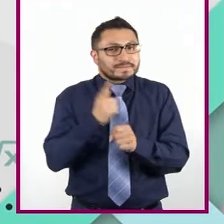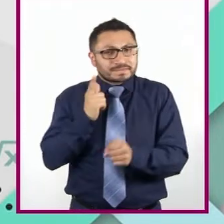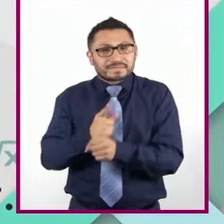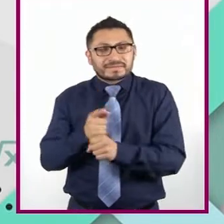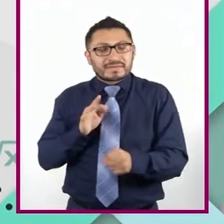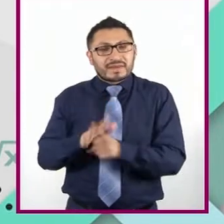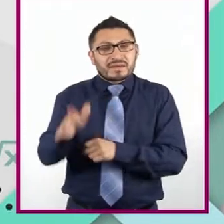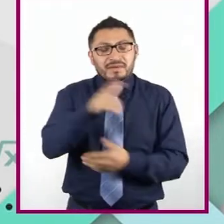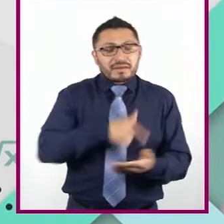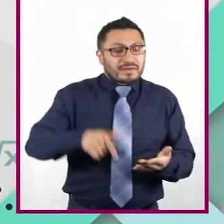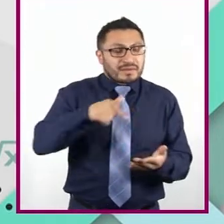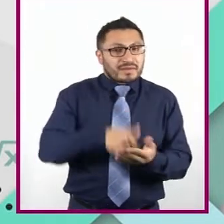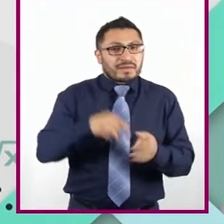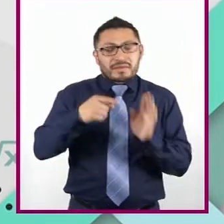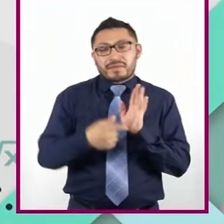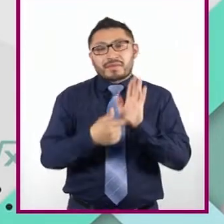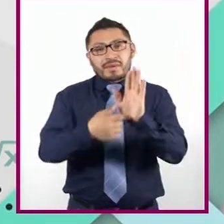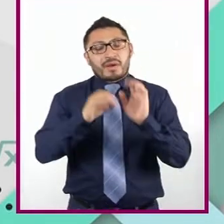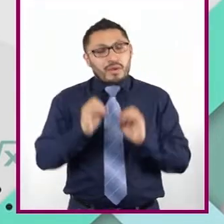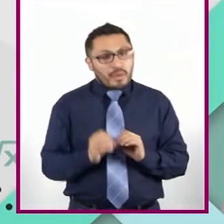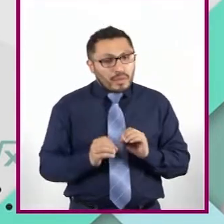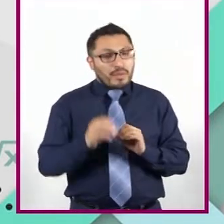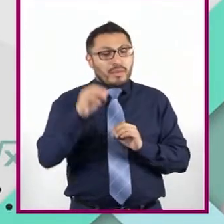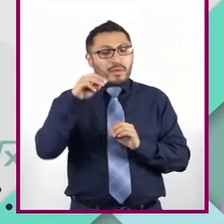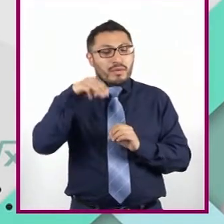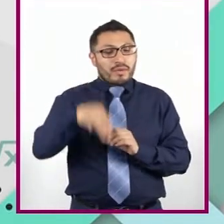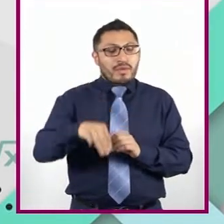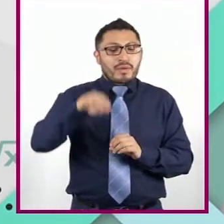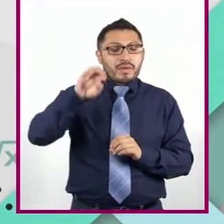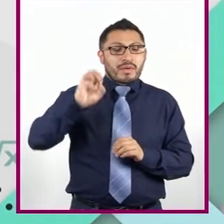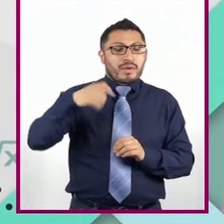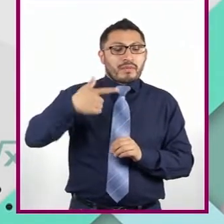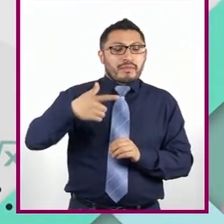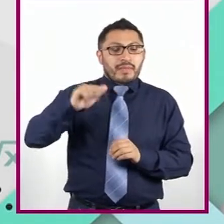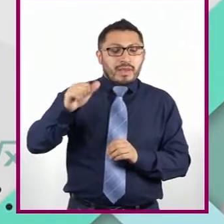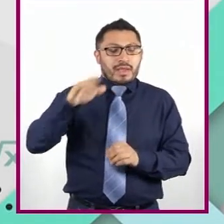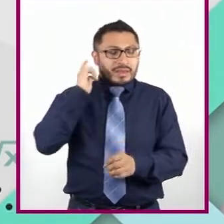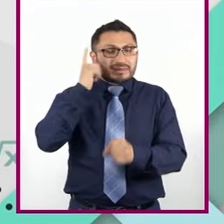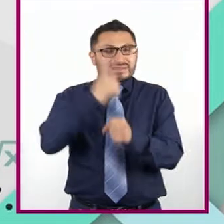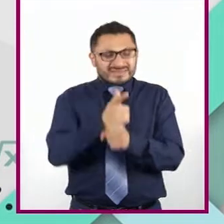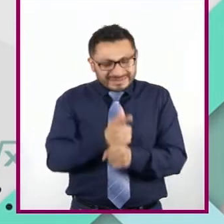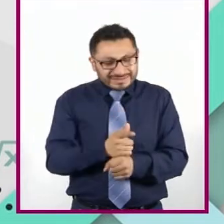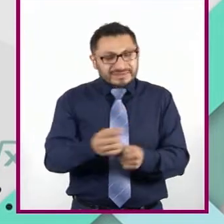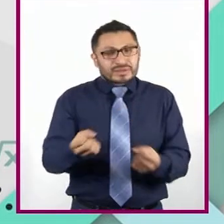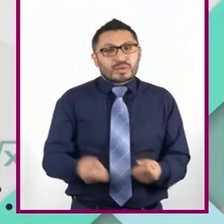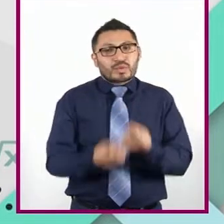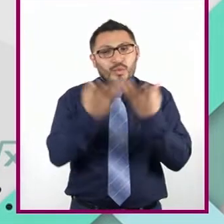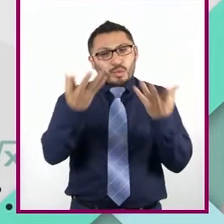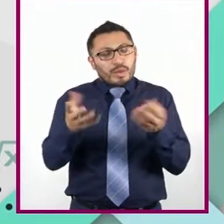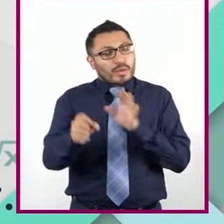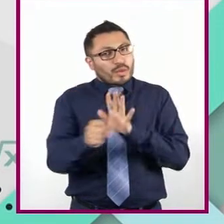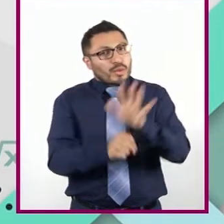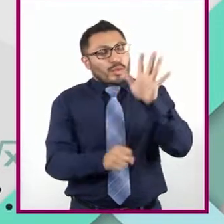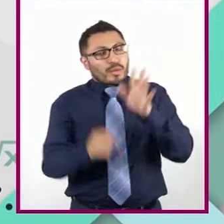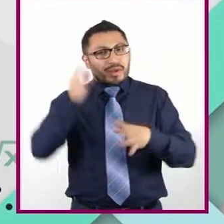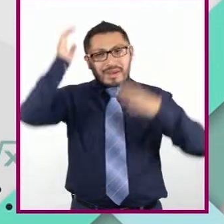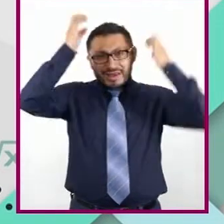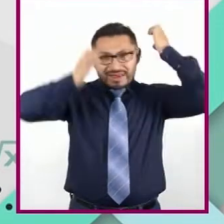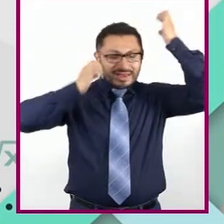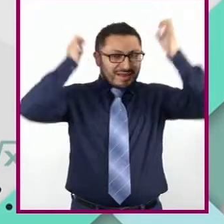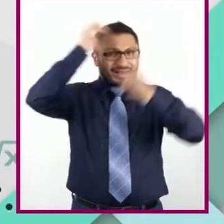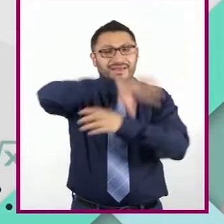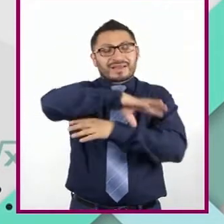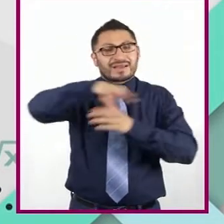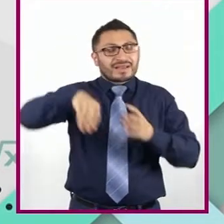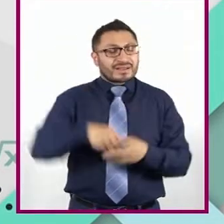al espacio muestral, omega, ya que con él podemos identificar cuántos y cuáles son los eventos totales.